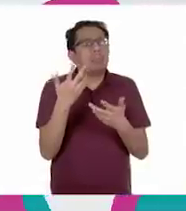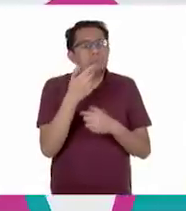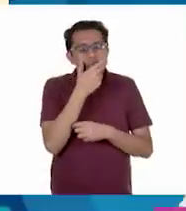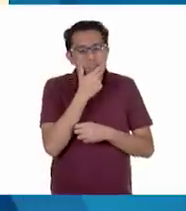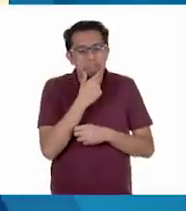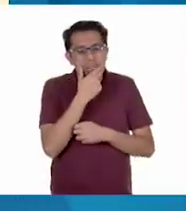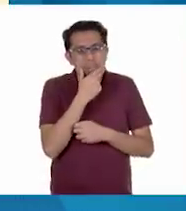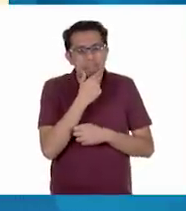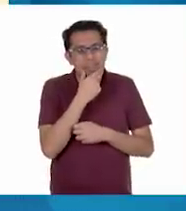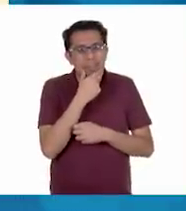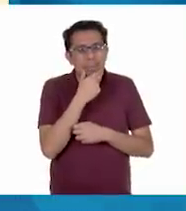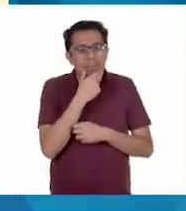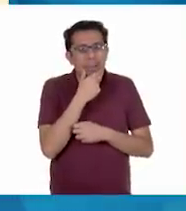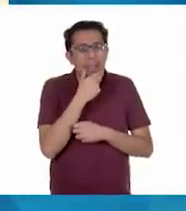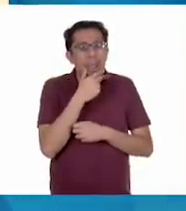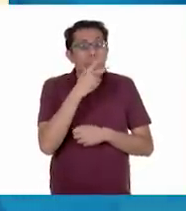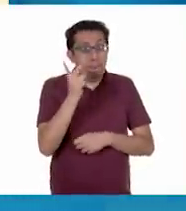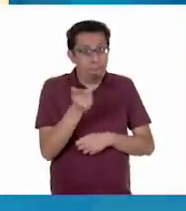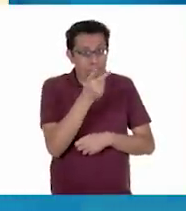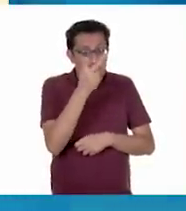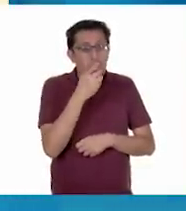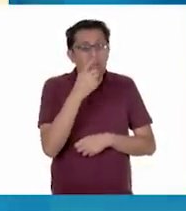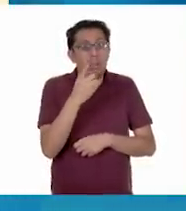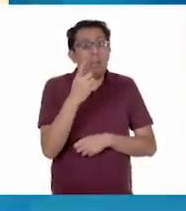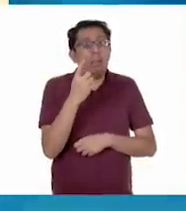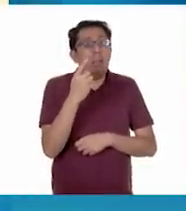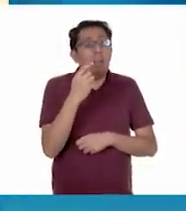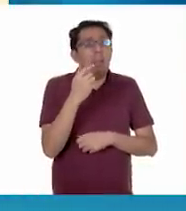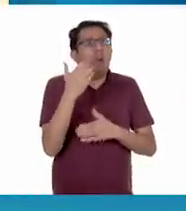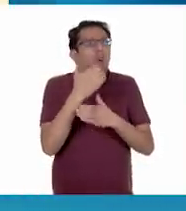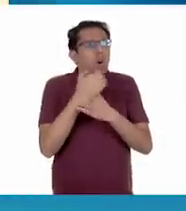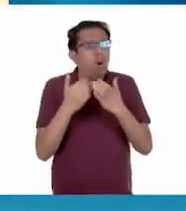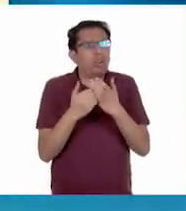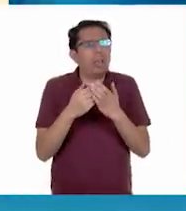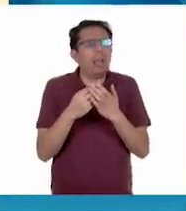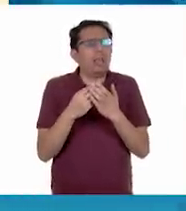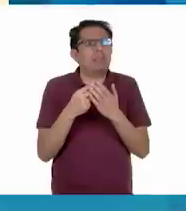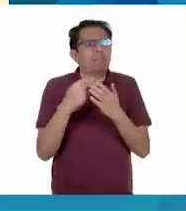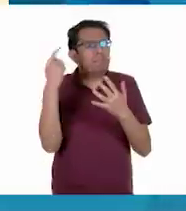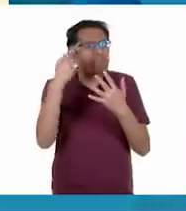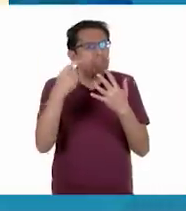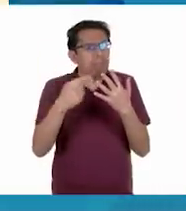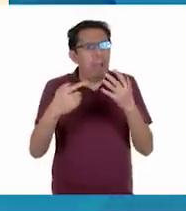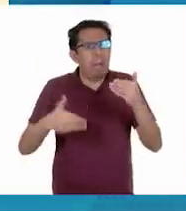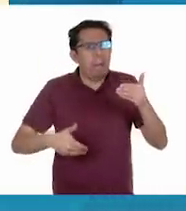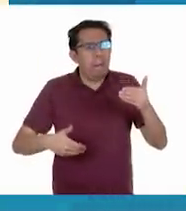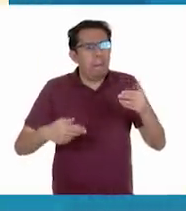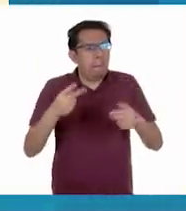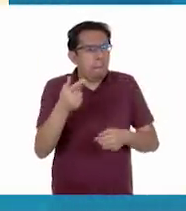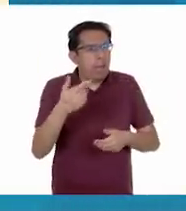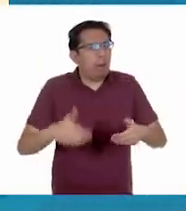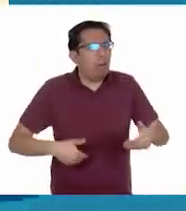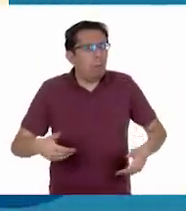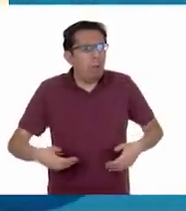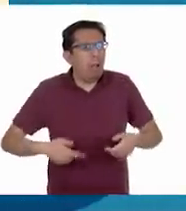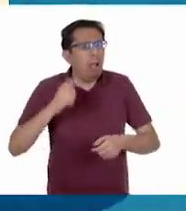es, ¿cuáles son las cosas que le molestan a un perro? Y lo que dijo la doctora